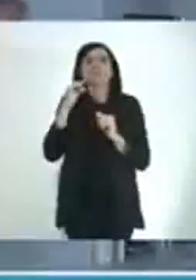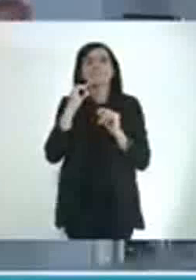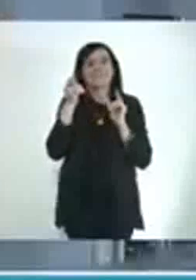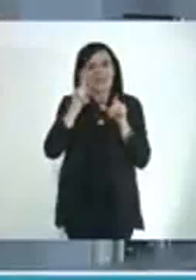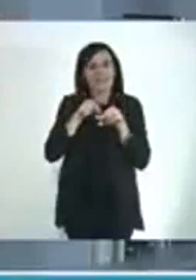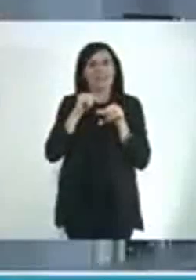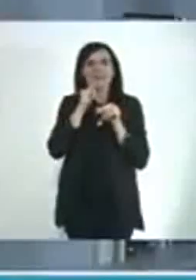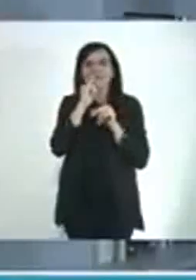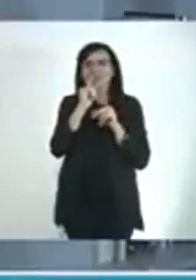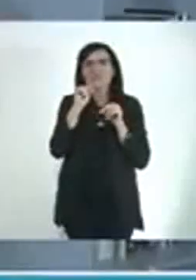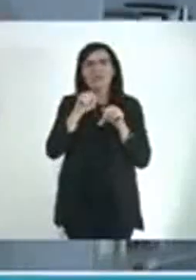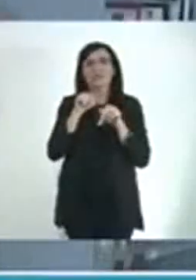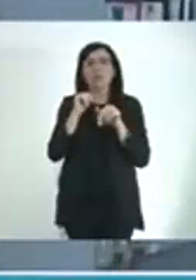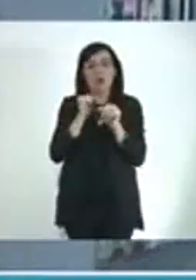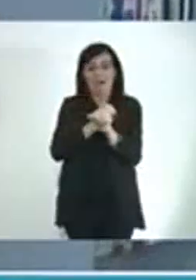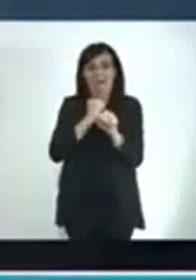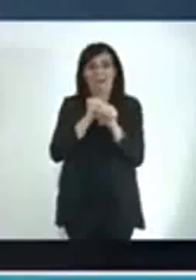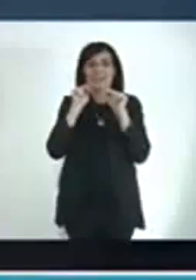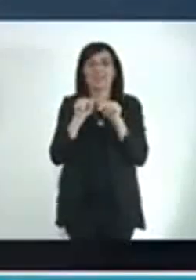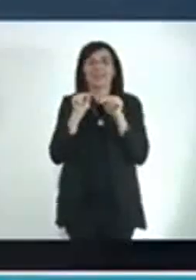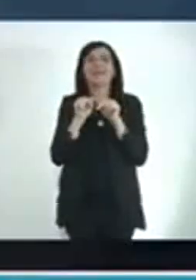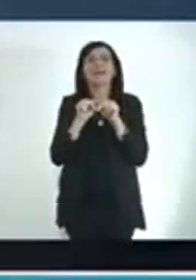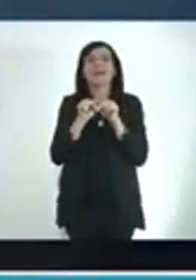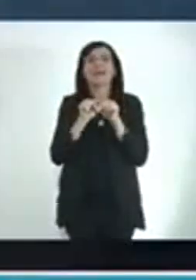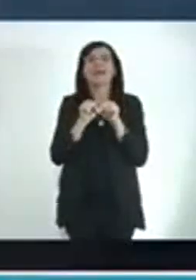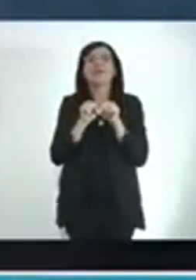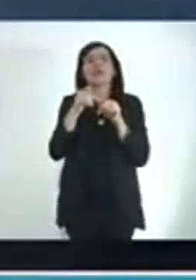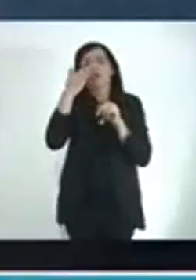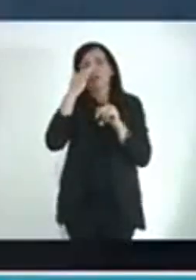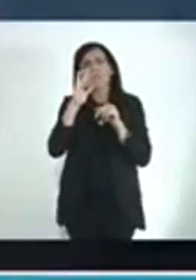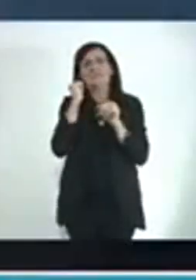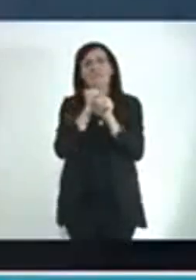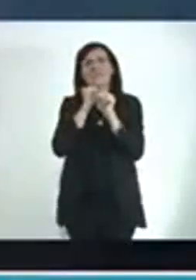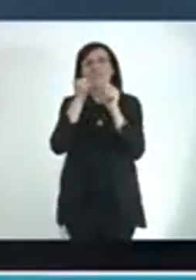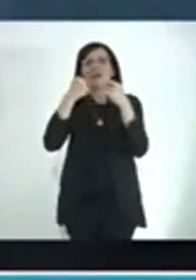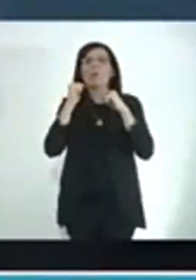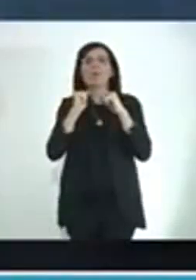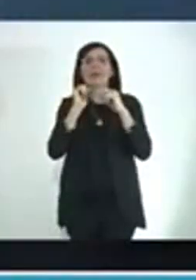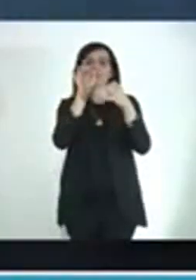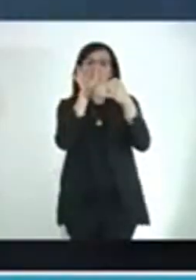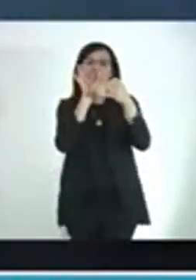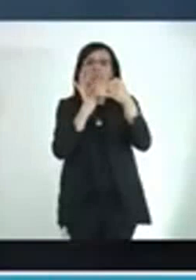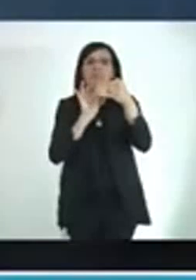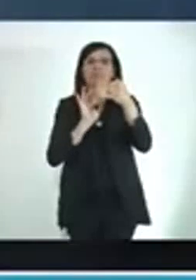que hasta hoy terminan este último bloque, deben realizar, ¿no?,